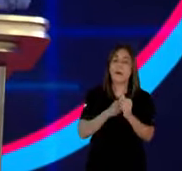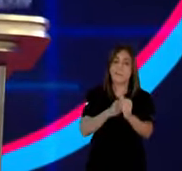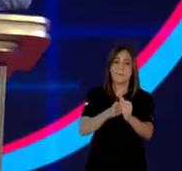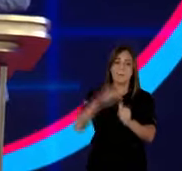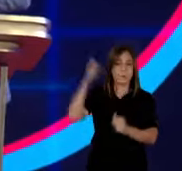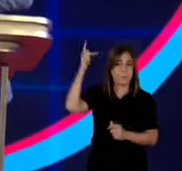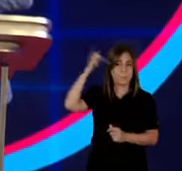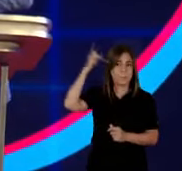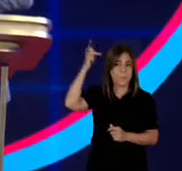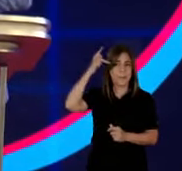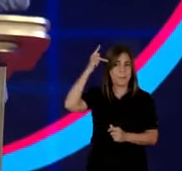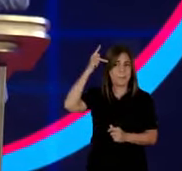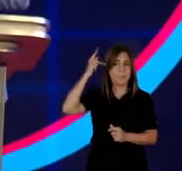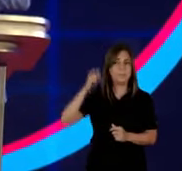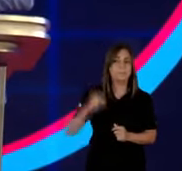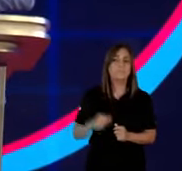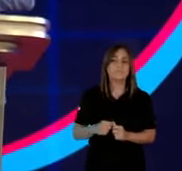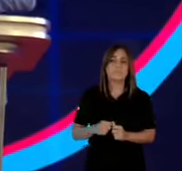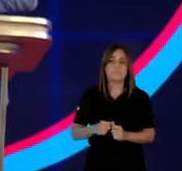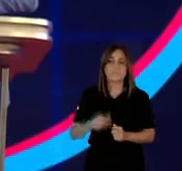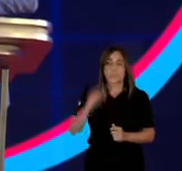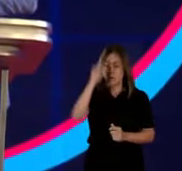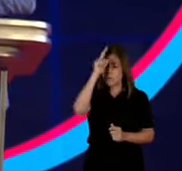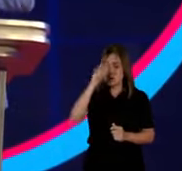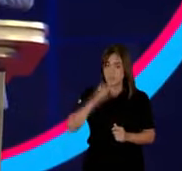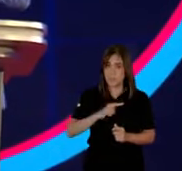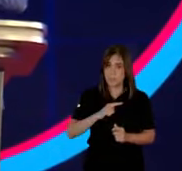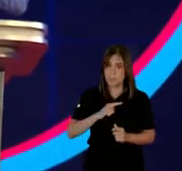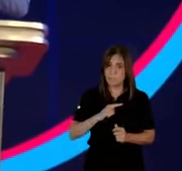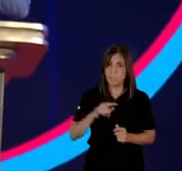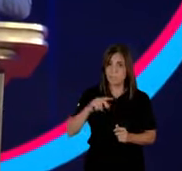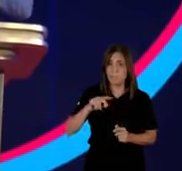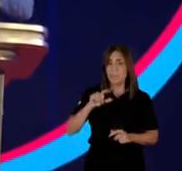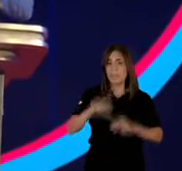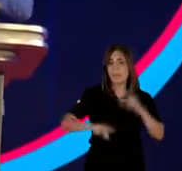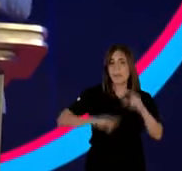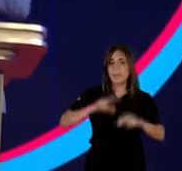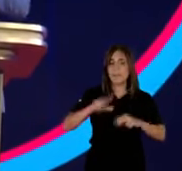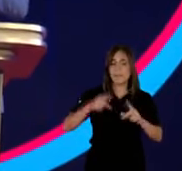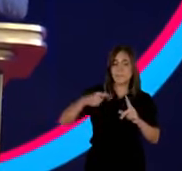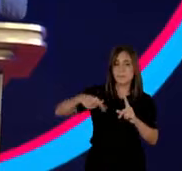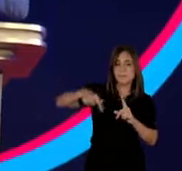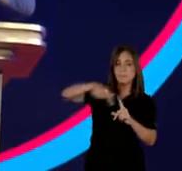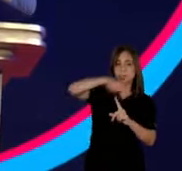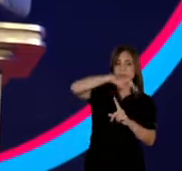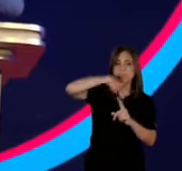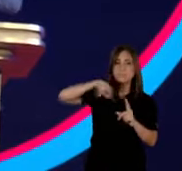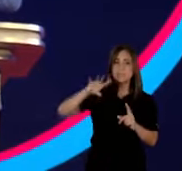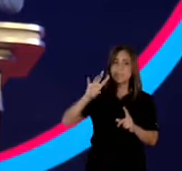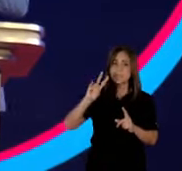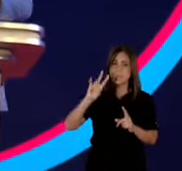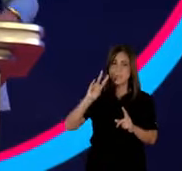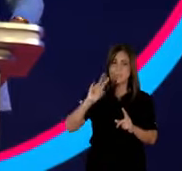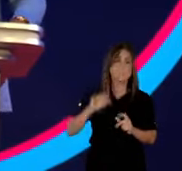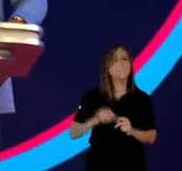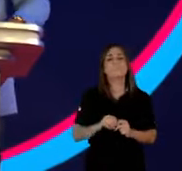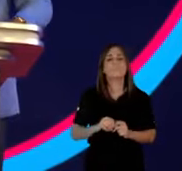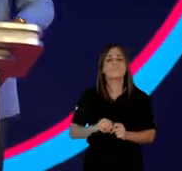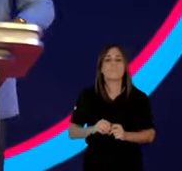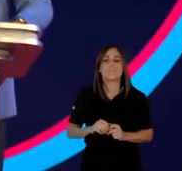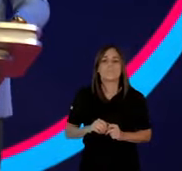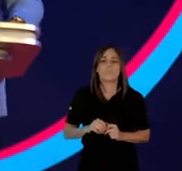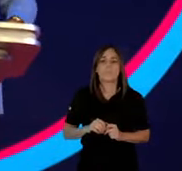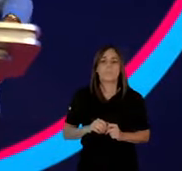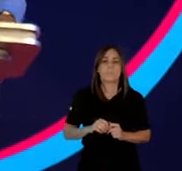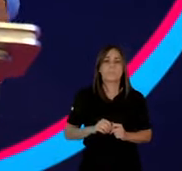así que llegue hasta acá para que sea parte de esta bendición. El miércoles estamos aquí con el favor de Dios, nuestro culto, por supuesto,